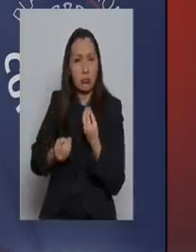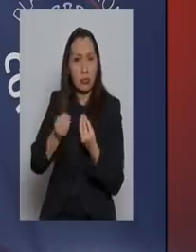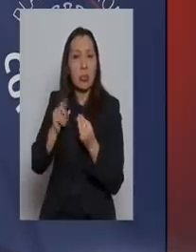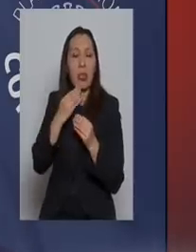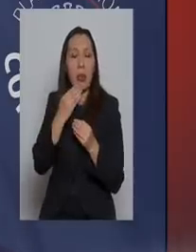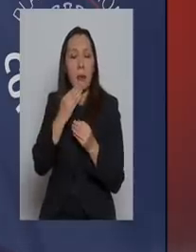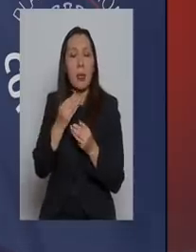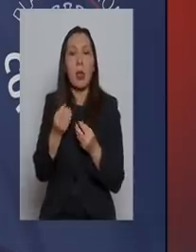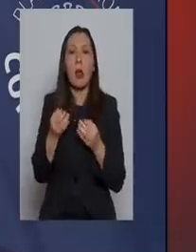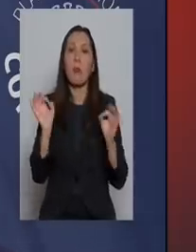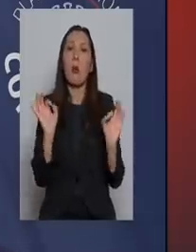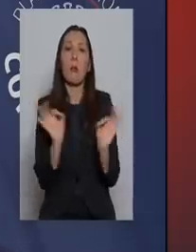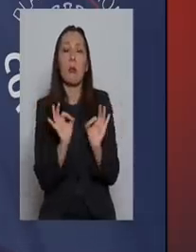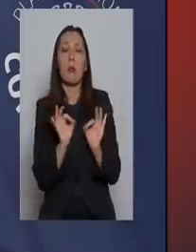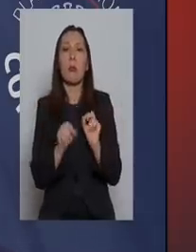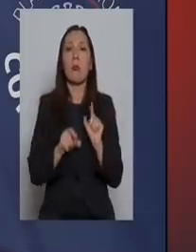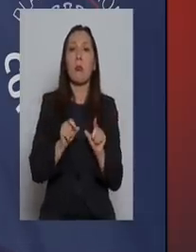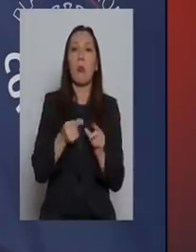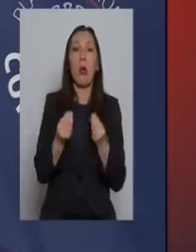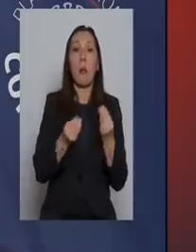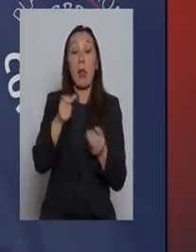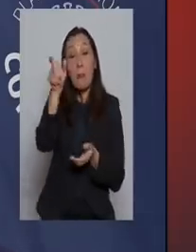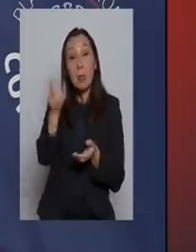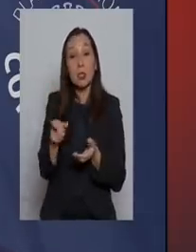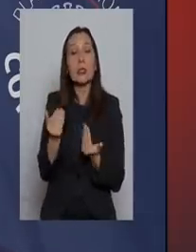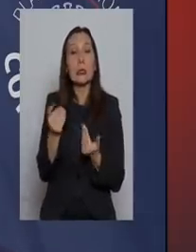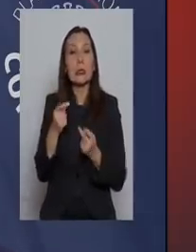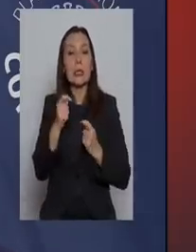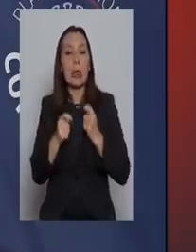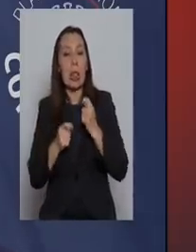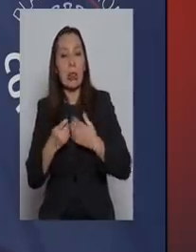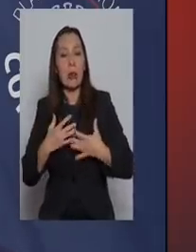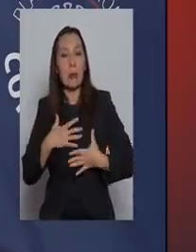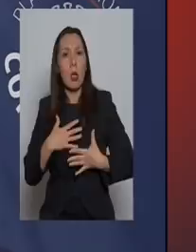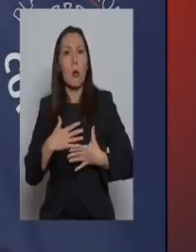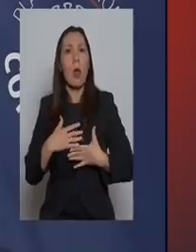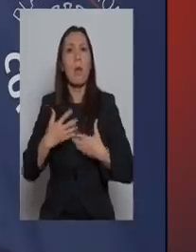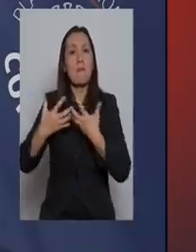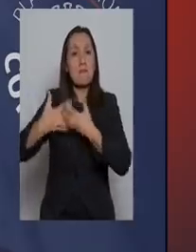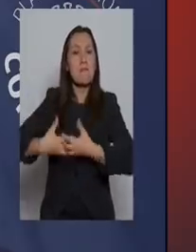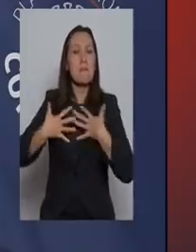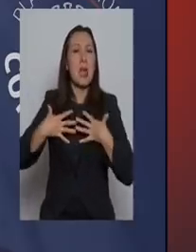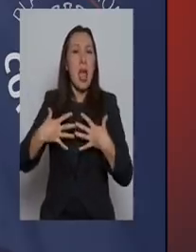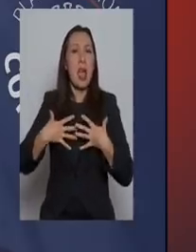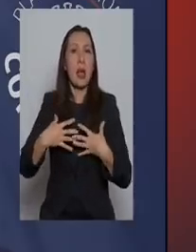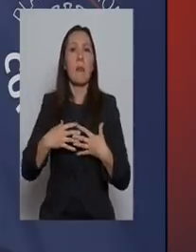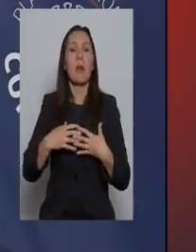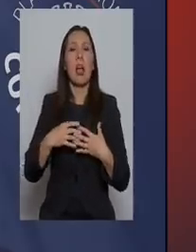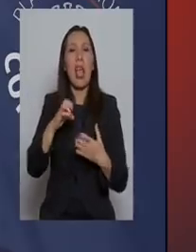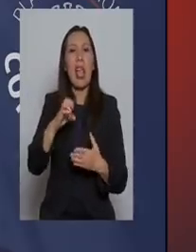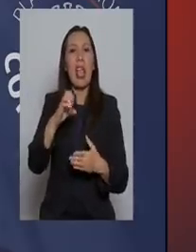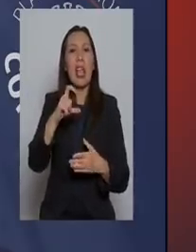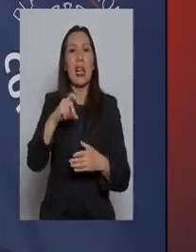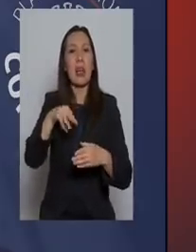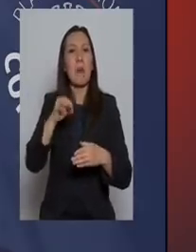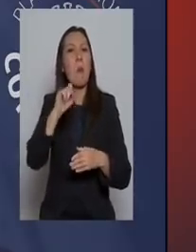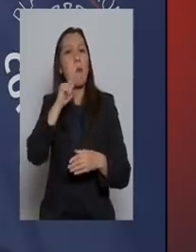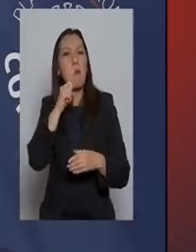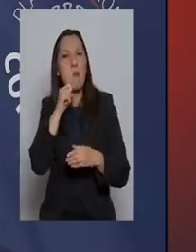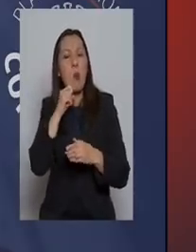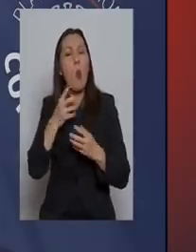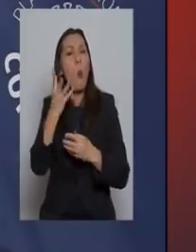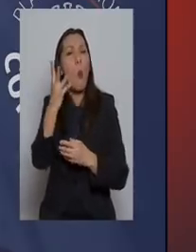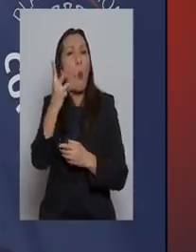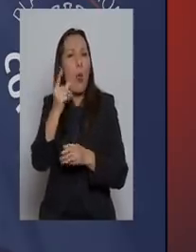preguntarle también, porque la justificación habría sido de que este paciente necesitaba un tratamiento por una máquina ECMO. ¿Cuántas máquinas hay disponibles de esas